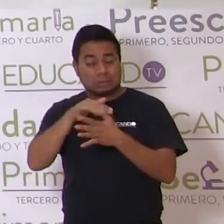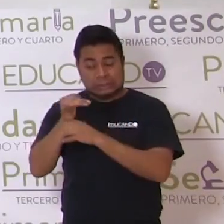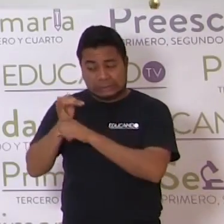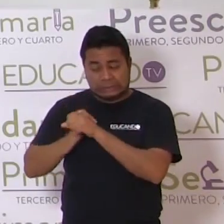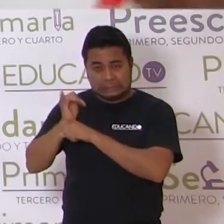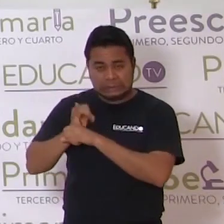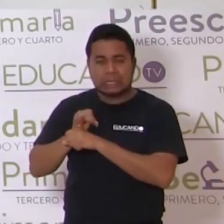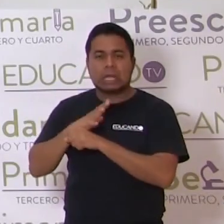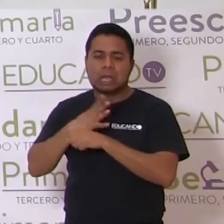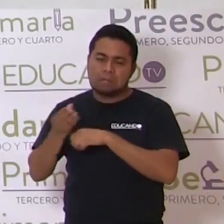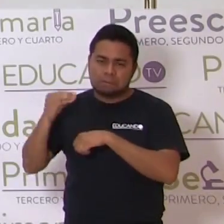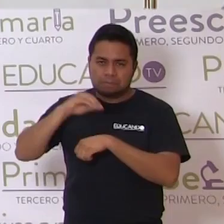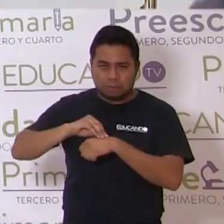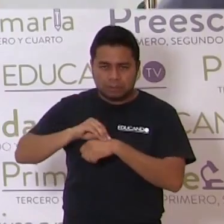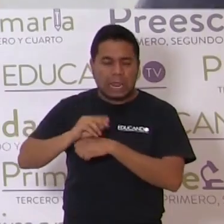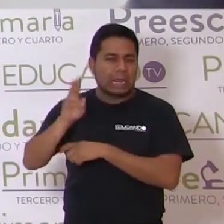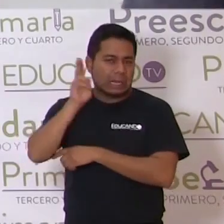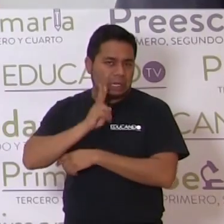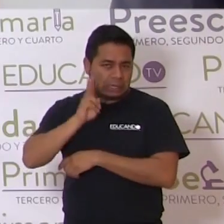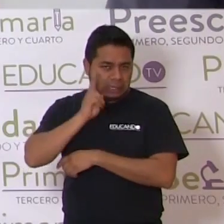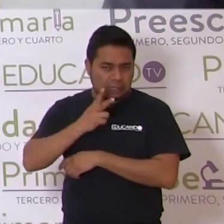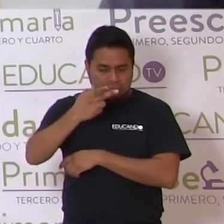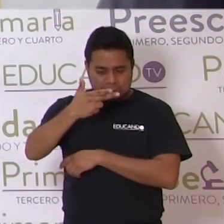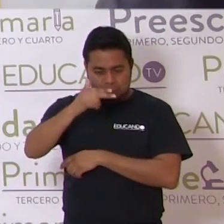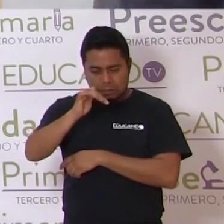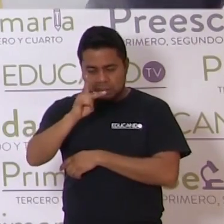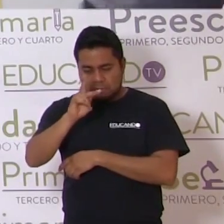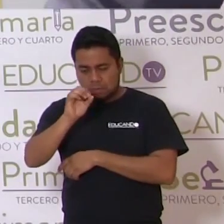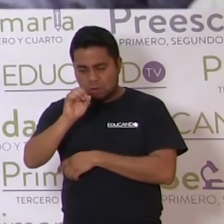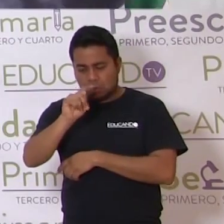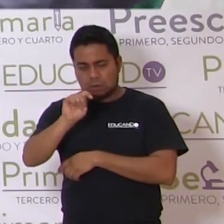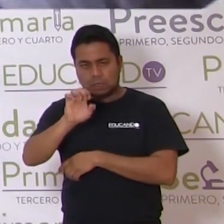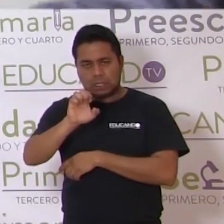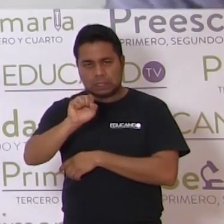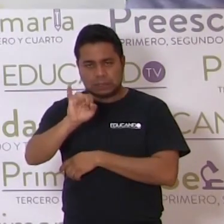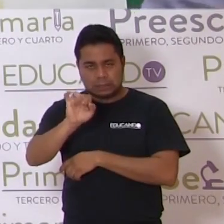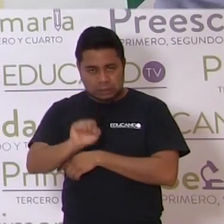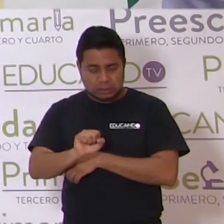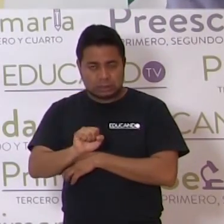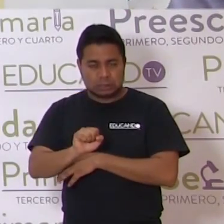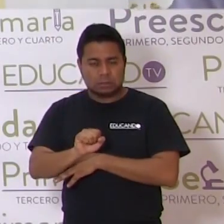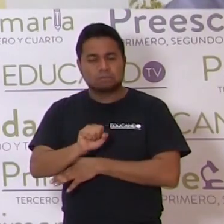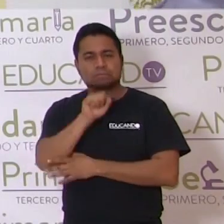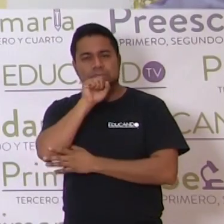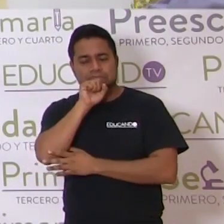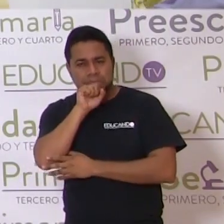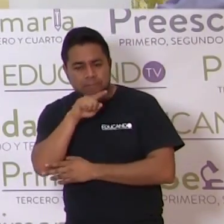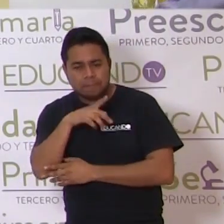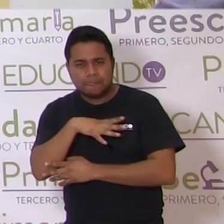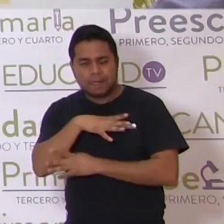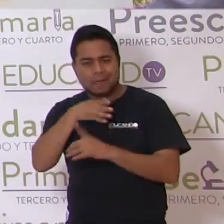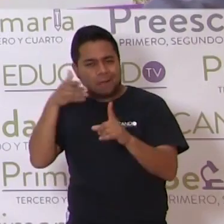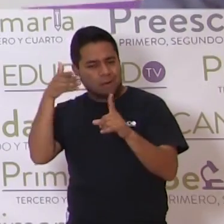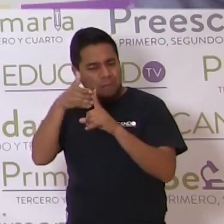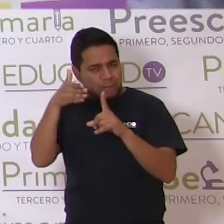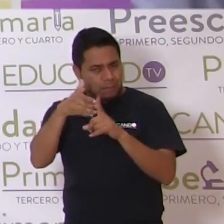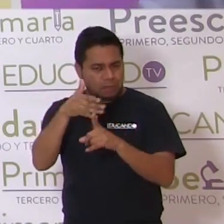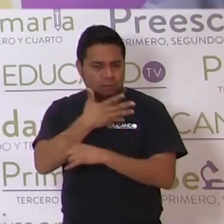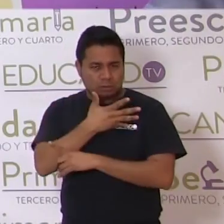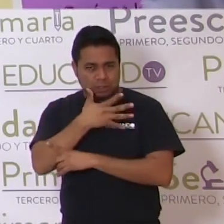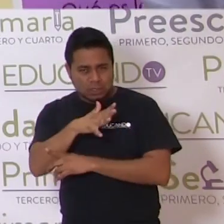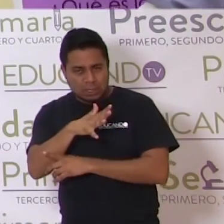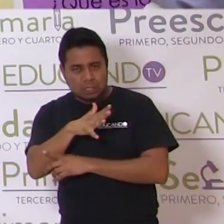hay una hipótesis que está aquí. Y usualmente hay, entonces, objetivos generales